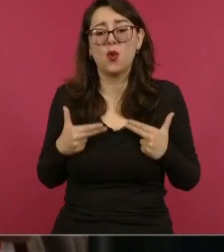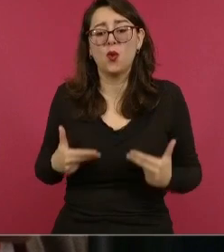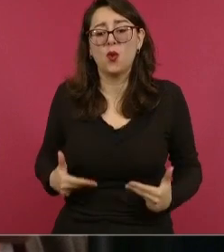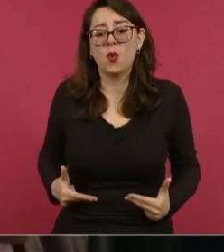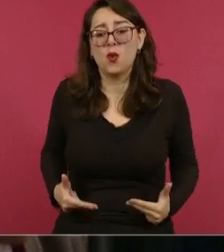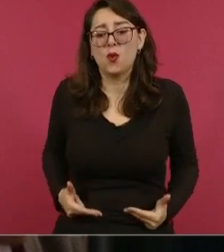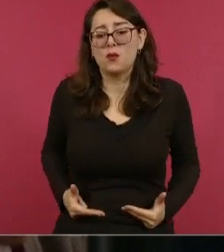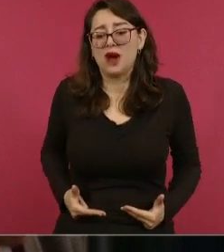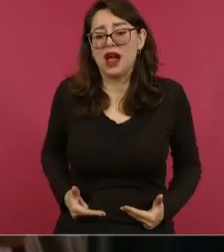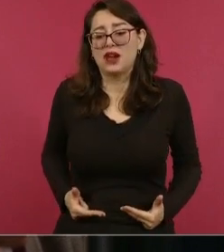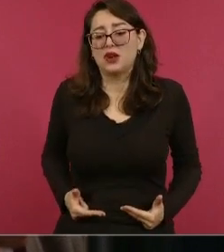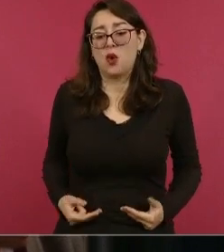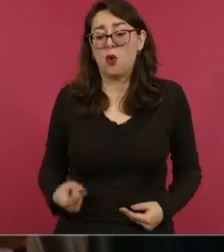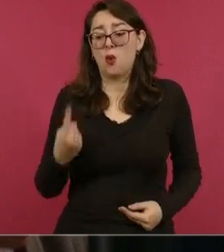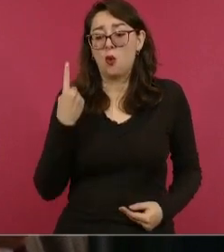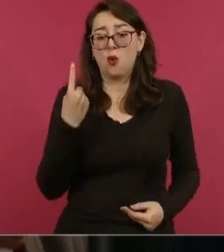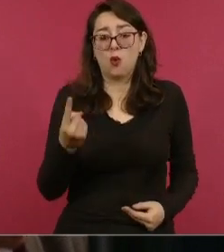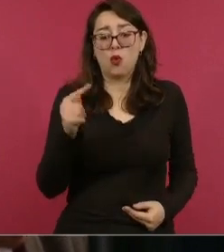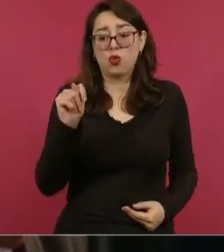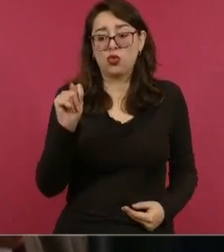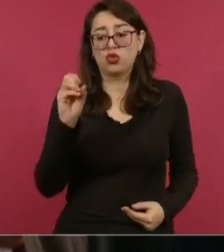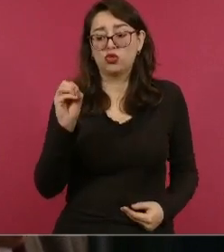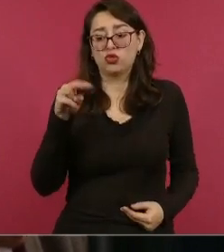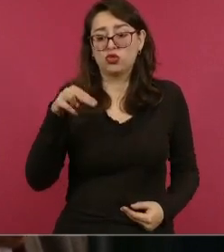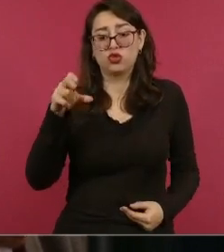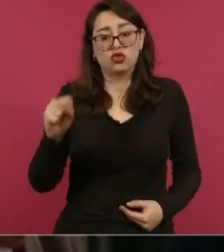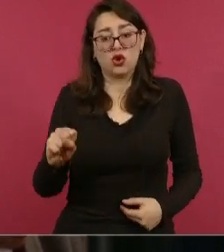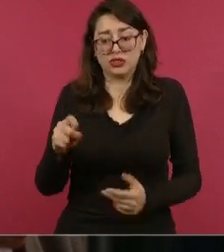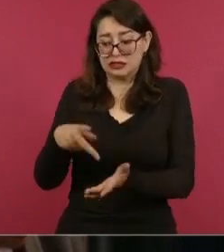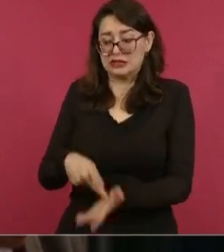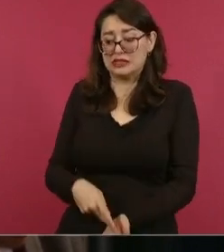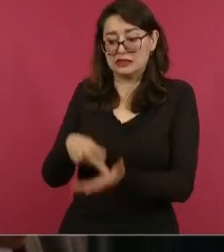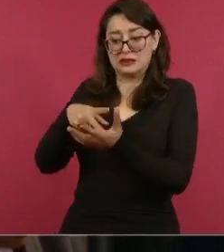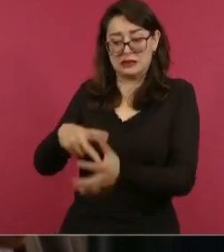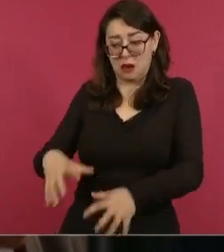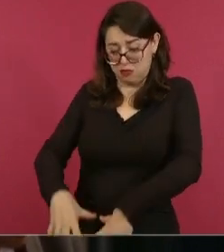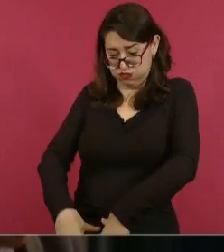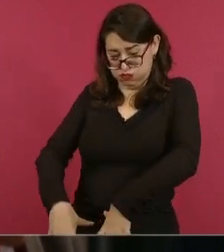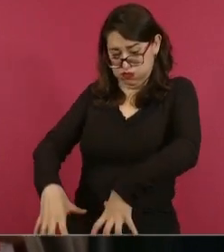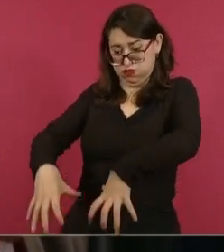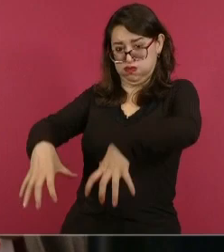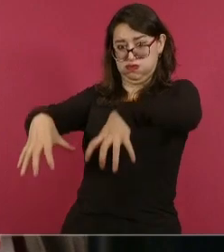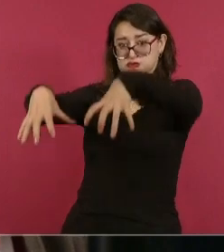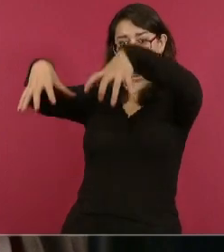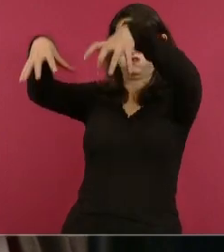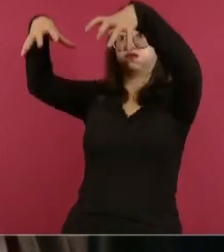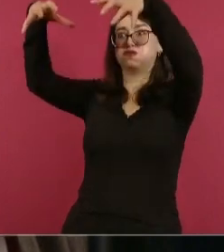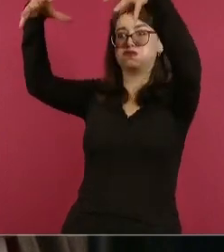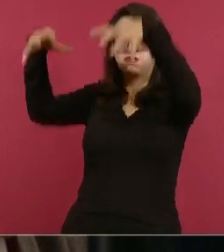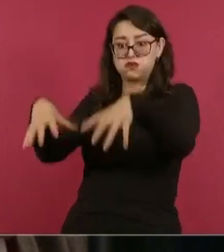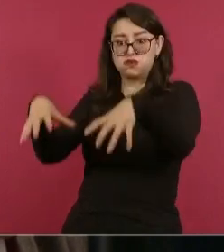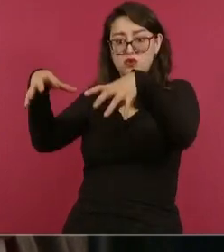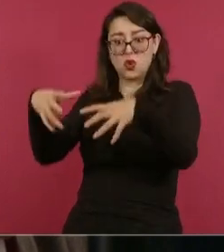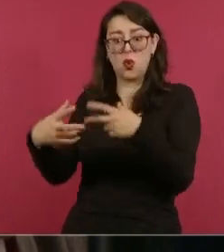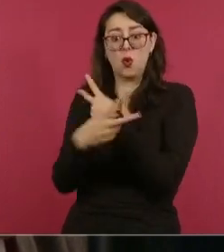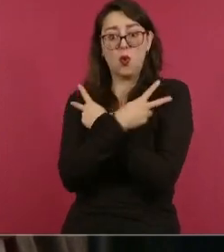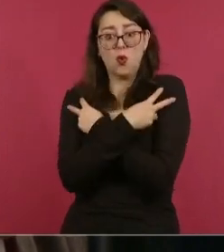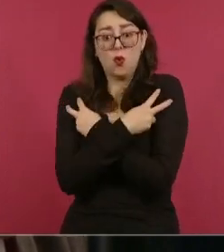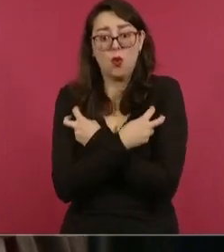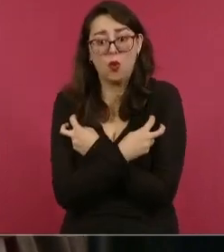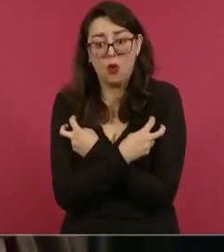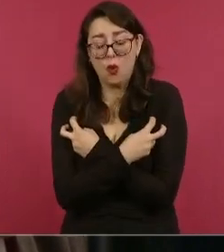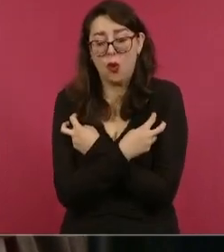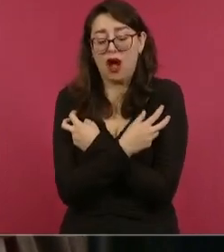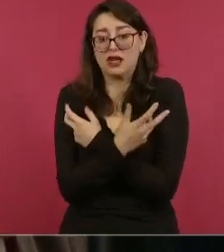óseos, presidente, más de una tonelada, pues no sé cuántos cuerpos podrían ser ahí, pero eso fue lo que se encontró. Es del